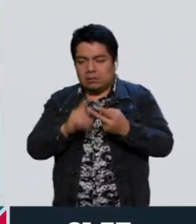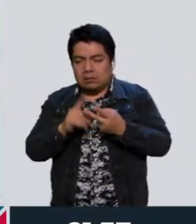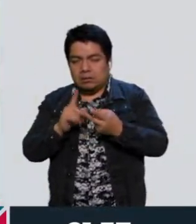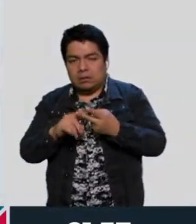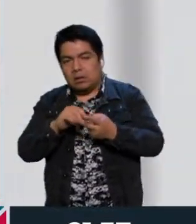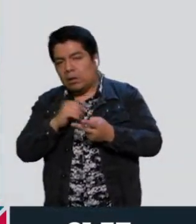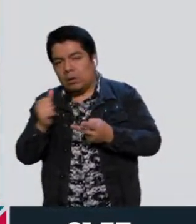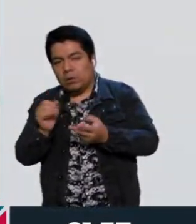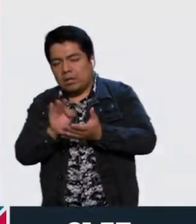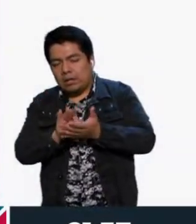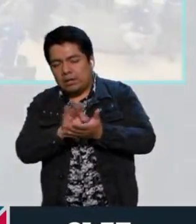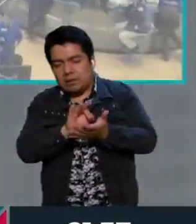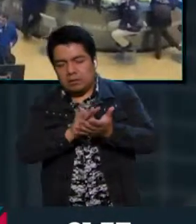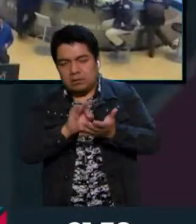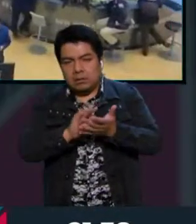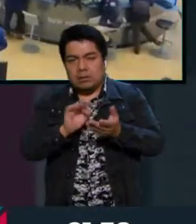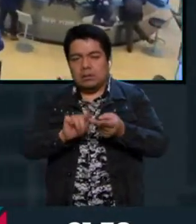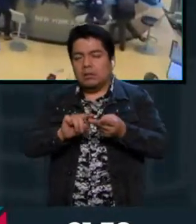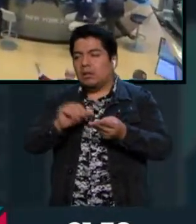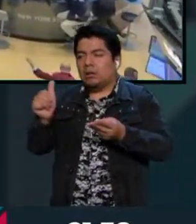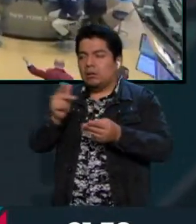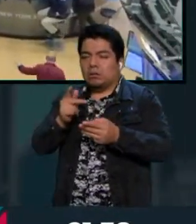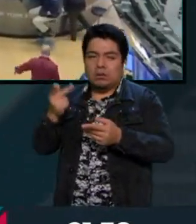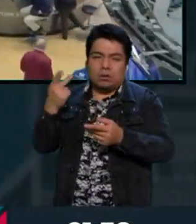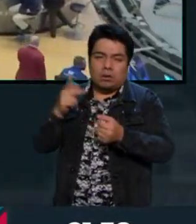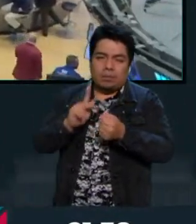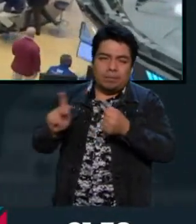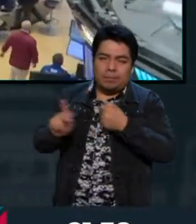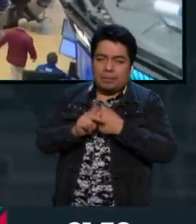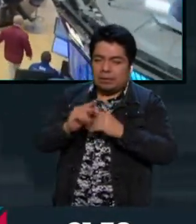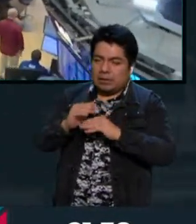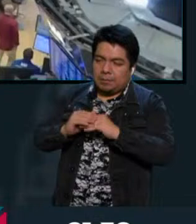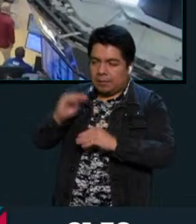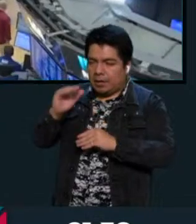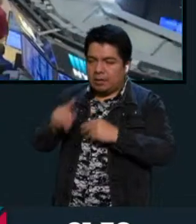reserva, en países desarrollados, en las deudas